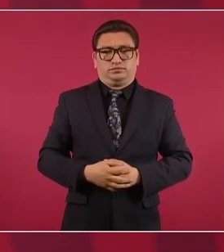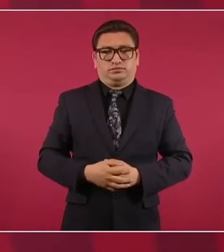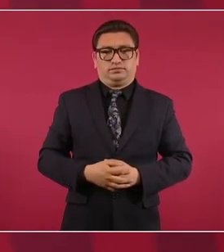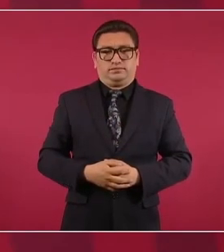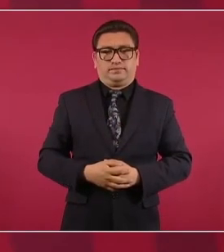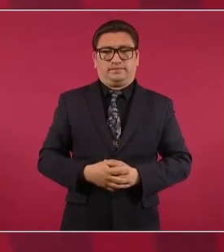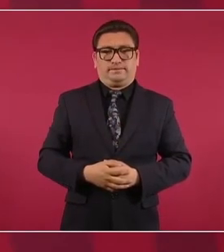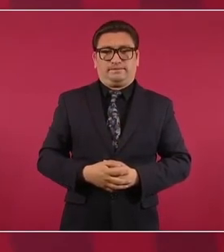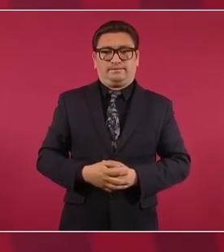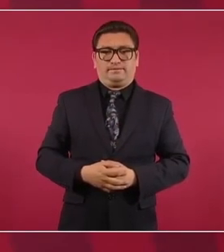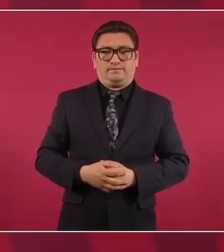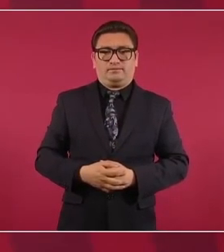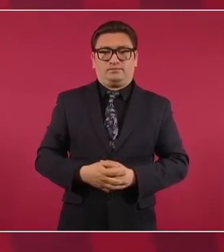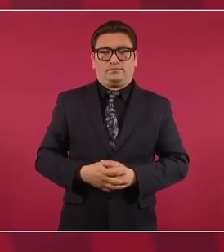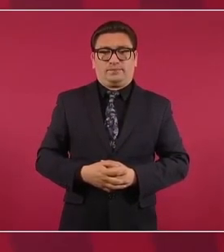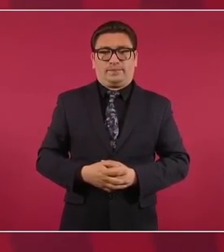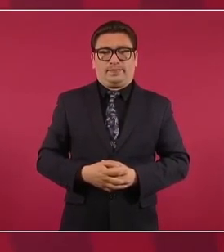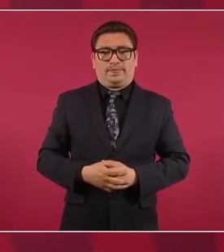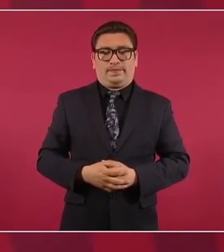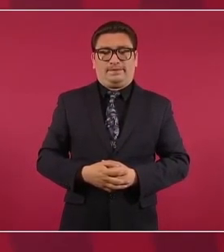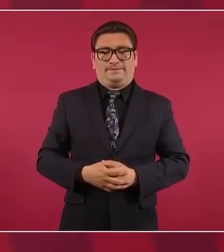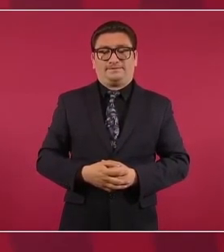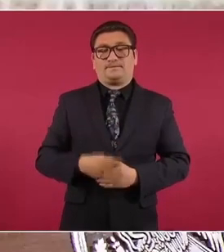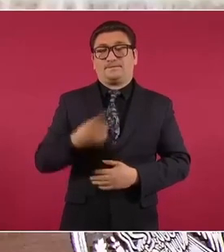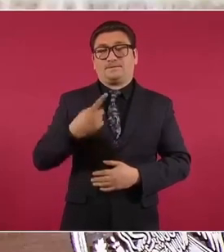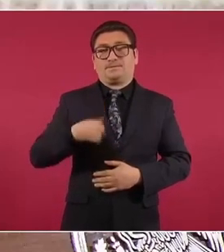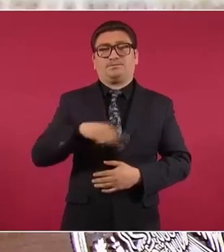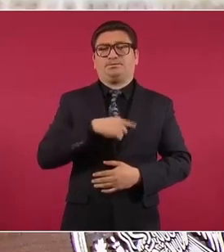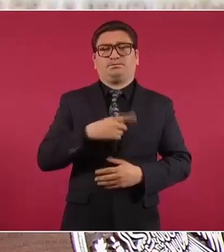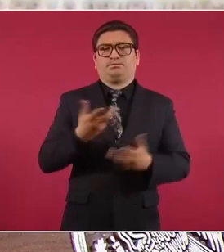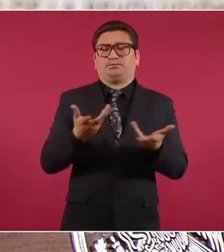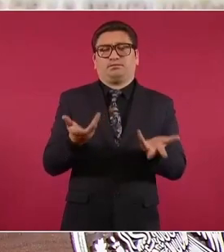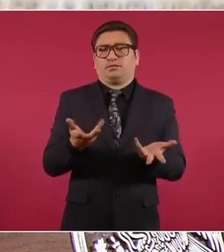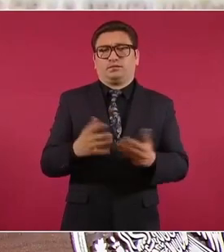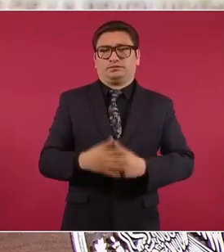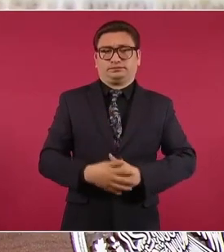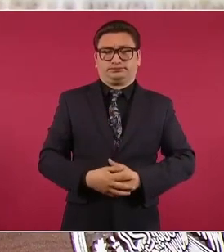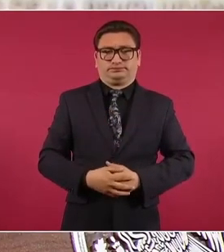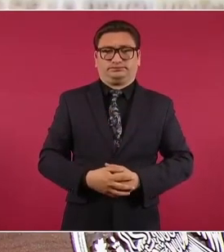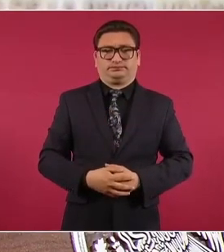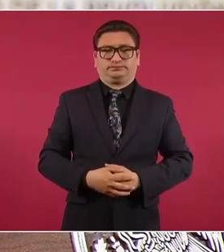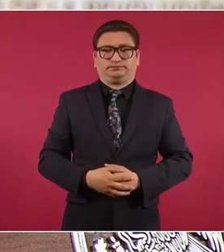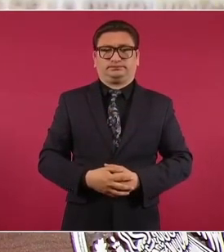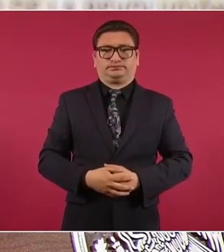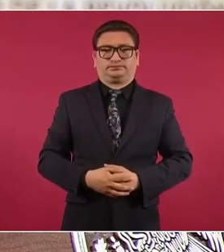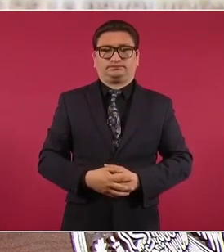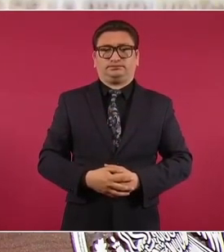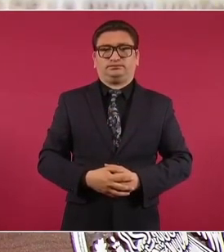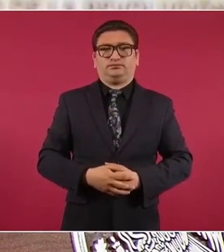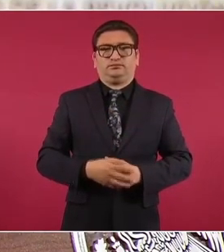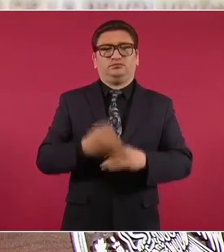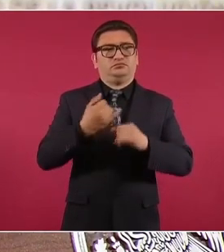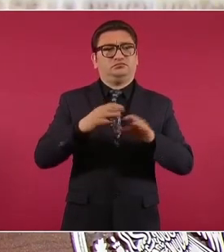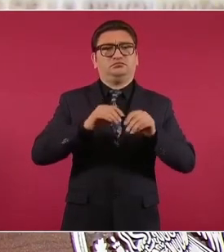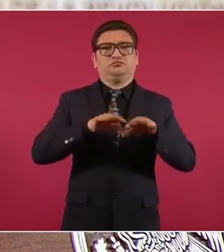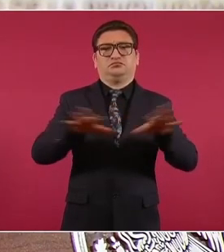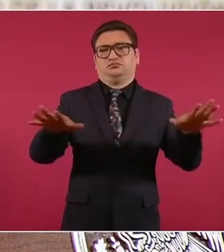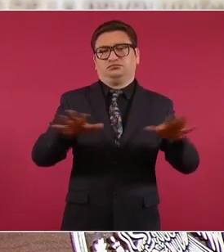y lo que vamos a hacer es difundir la carta.